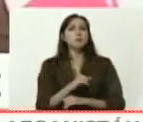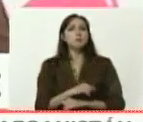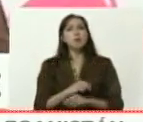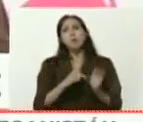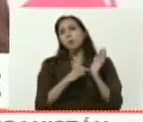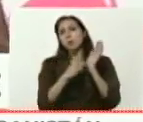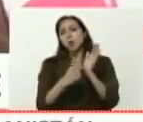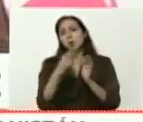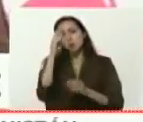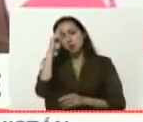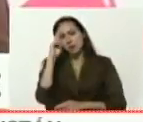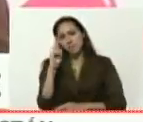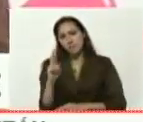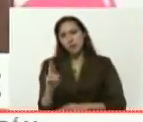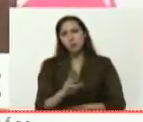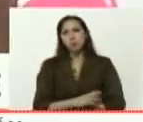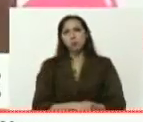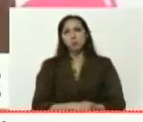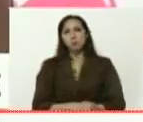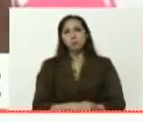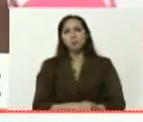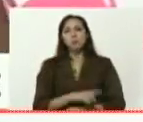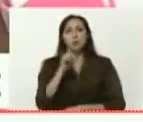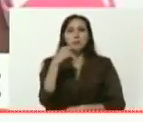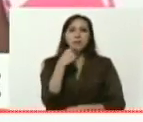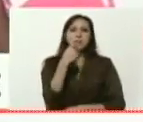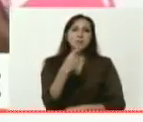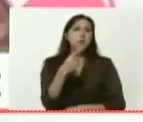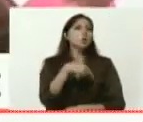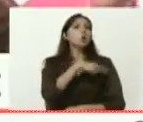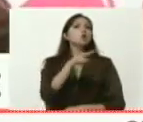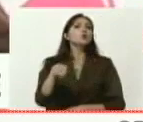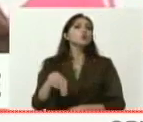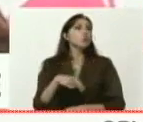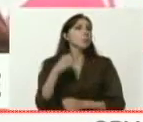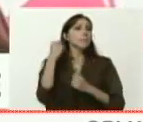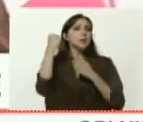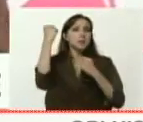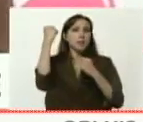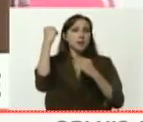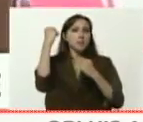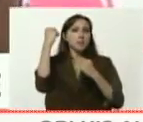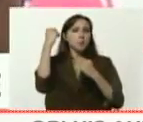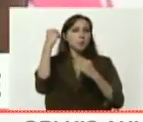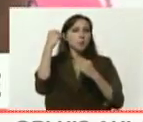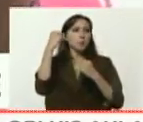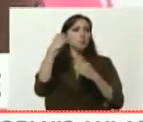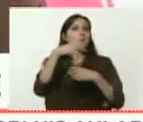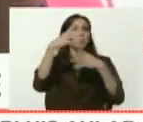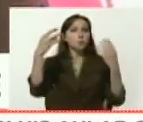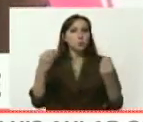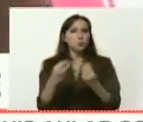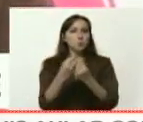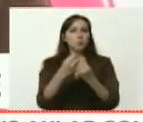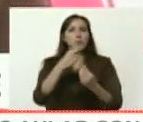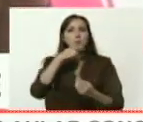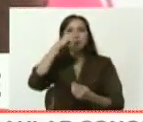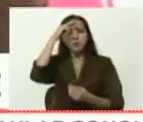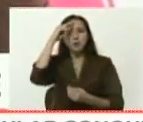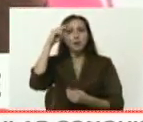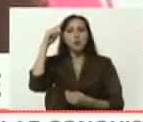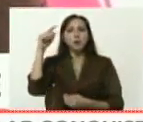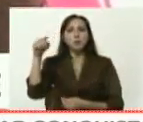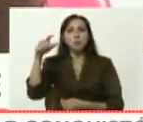presentándoles mi respeto y diciéndoles: venceremos por tu legado, Jorge, y por la patria bonita que